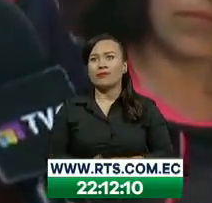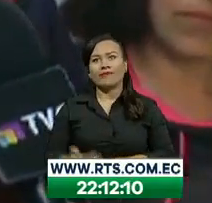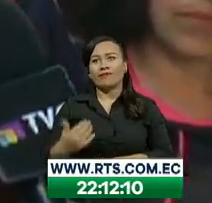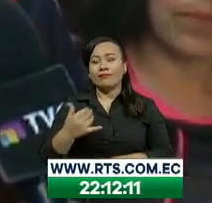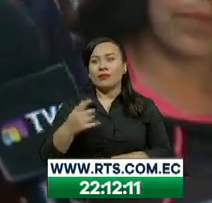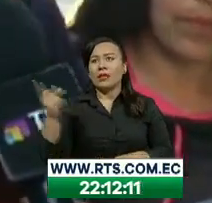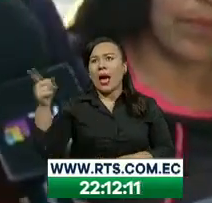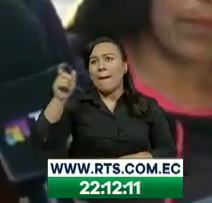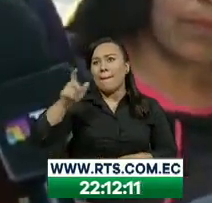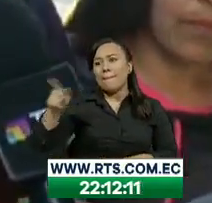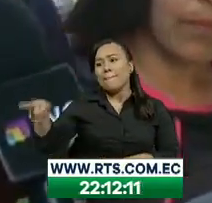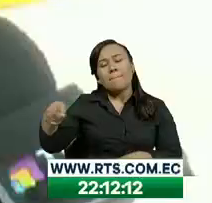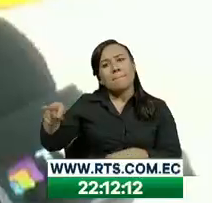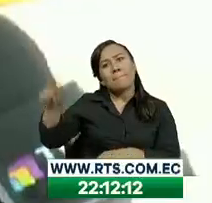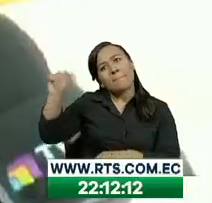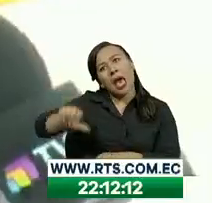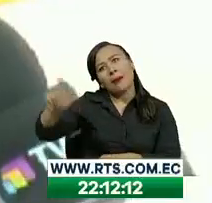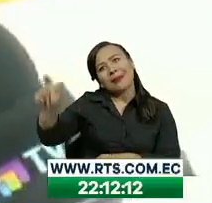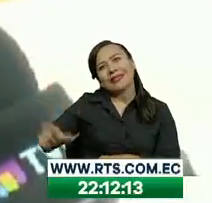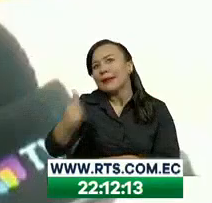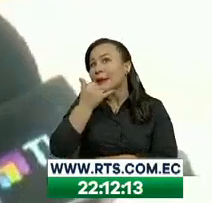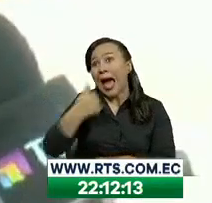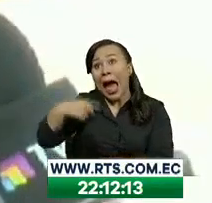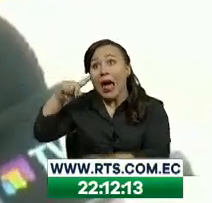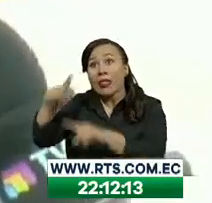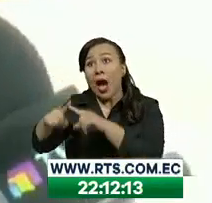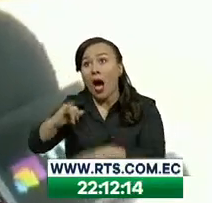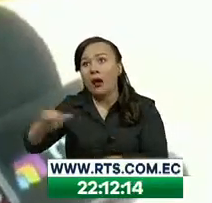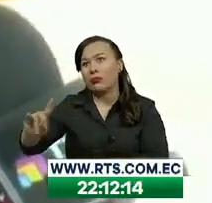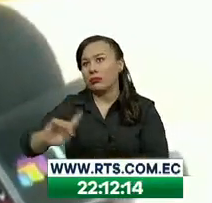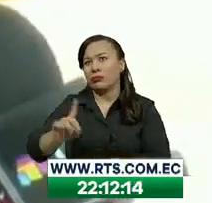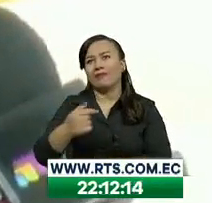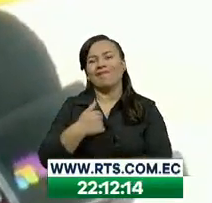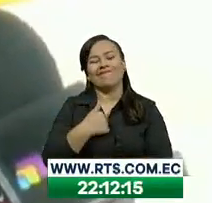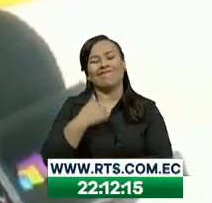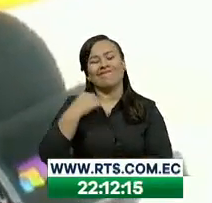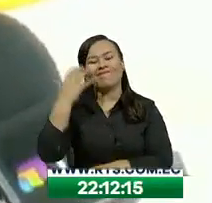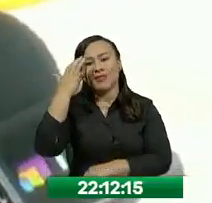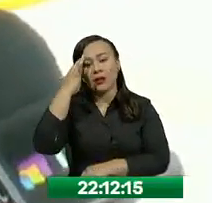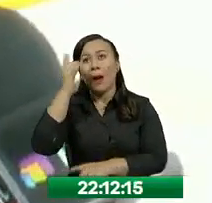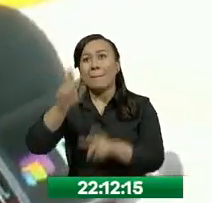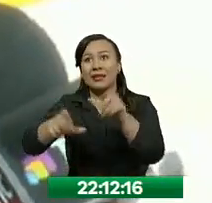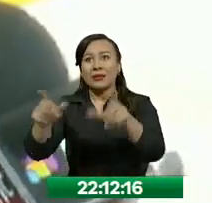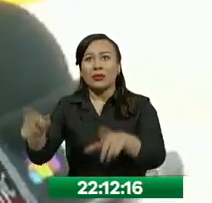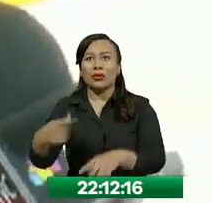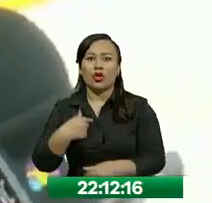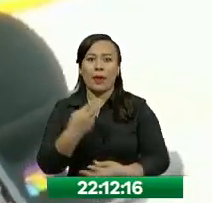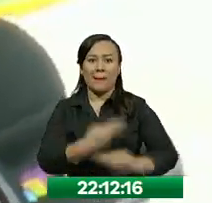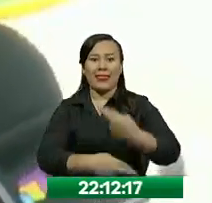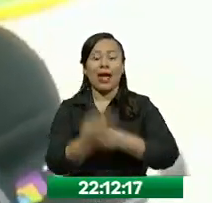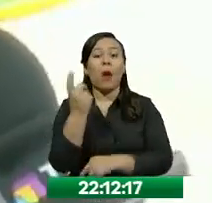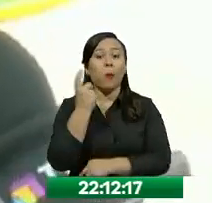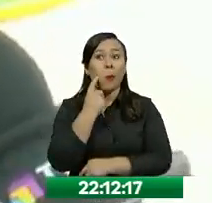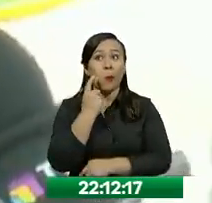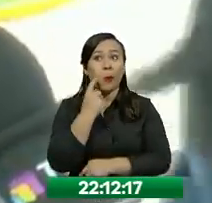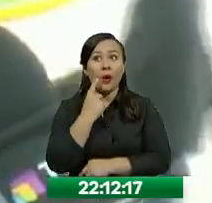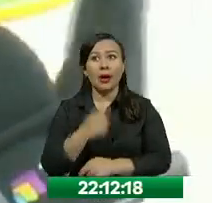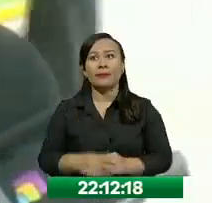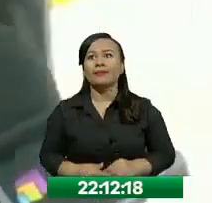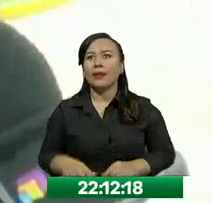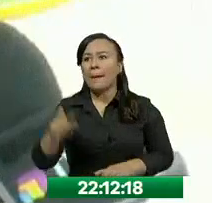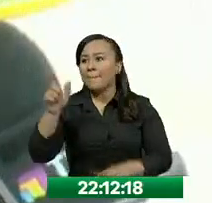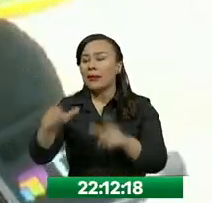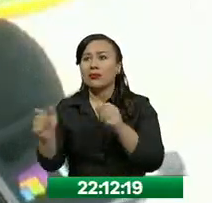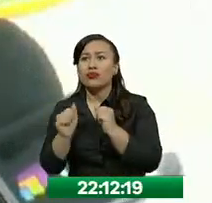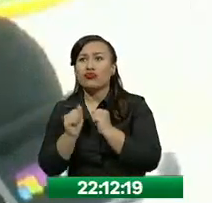acuerdo con lo que hizo el compañero. Pues nos afecta a todos, ya que como vendedores que somos de caramelos, pues no solo van a